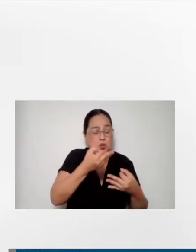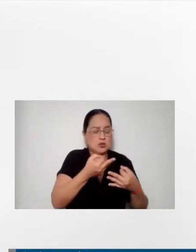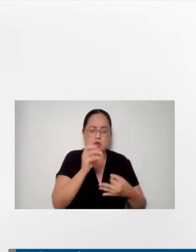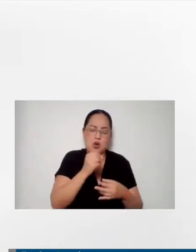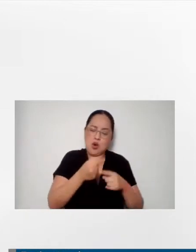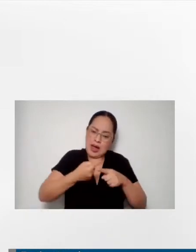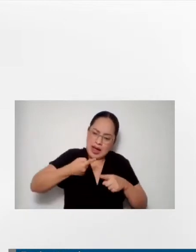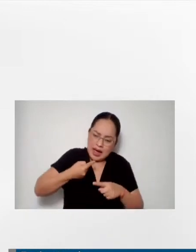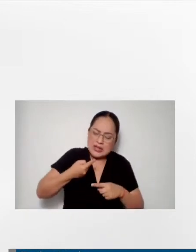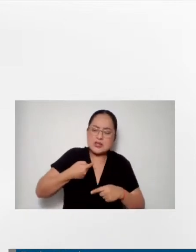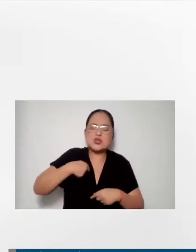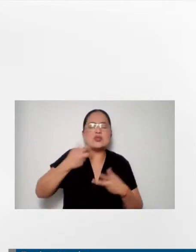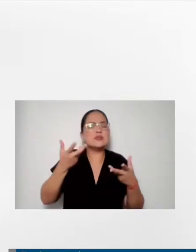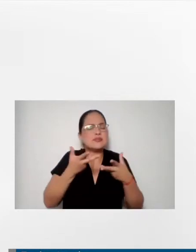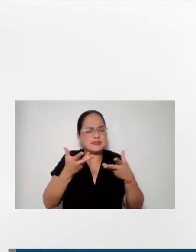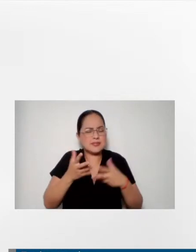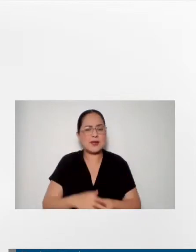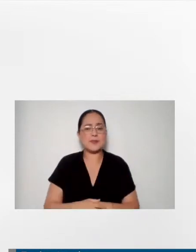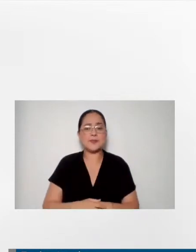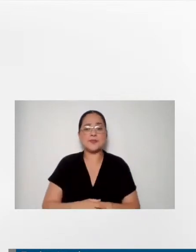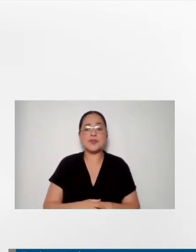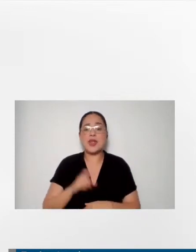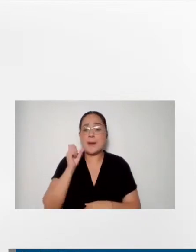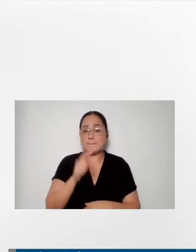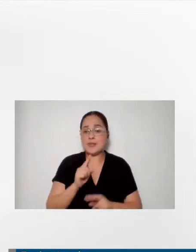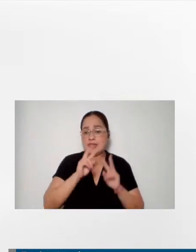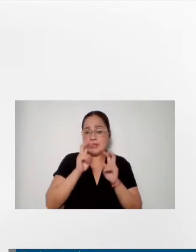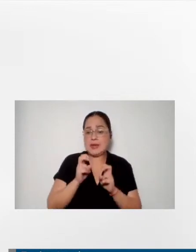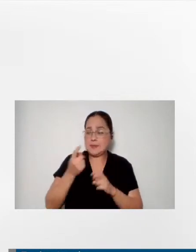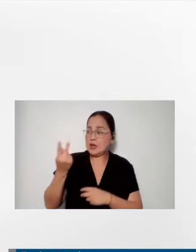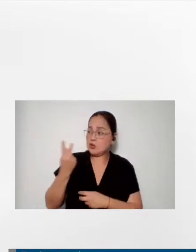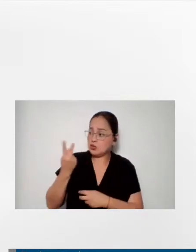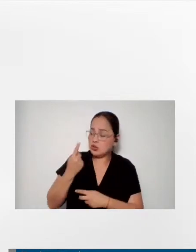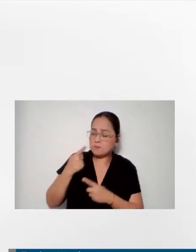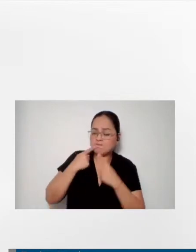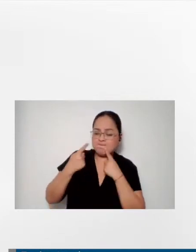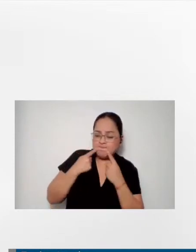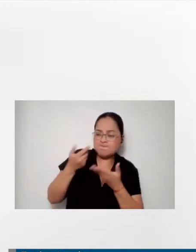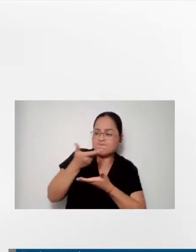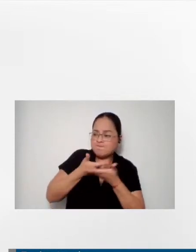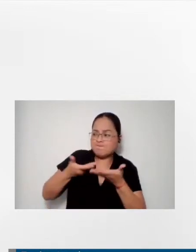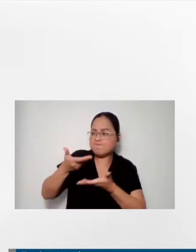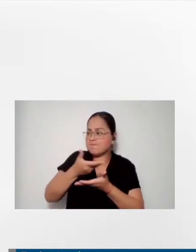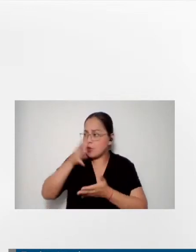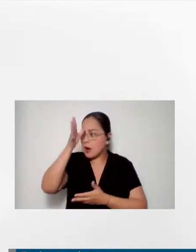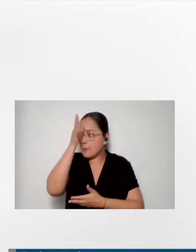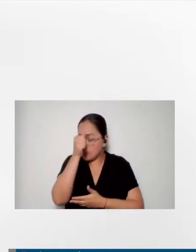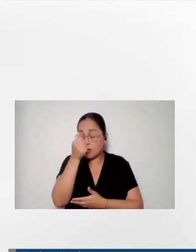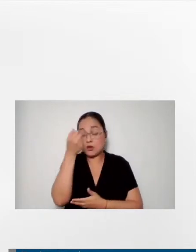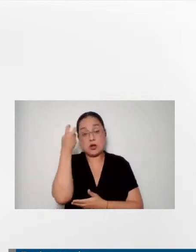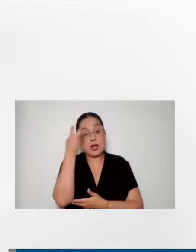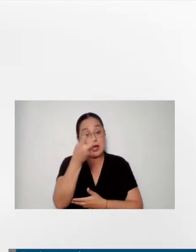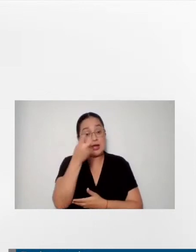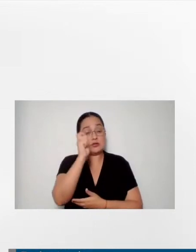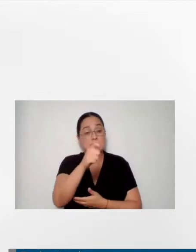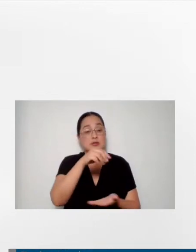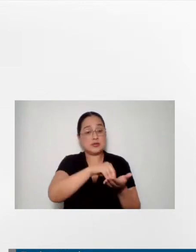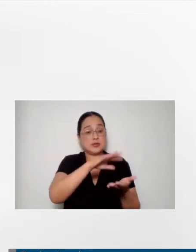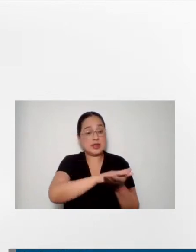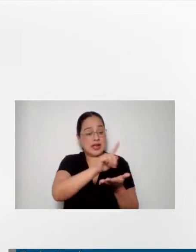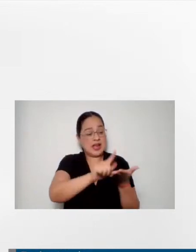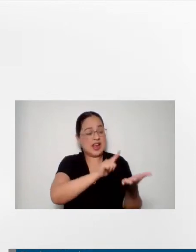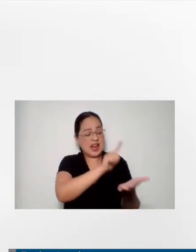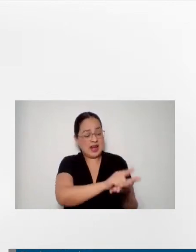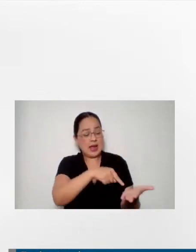¿no? Entonces, también en un contexto de negociación, pues es súper importante conocer, digamos, qué establece la ley, cuáles son